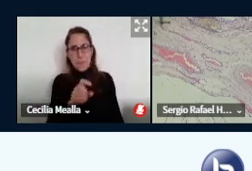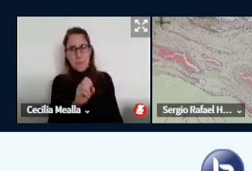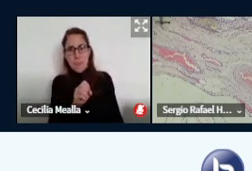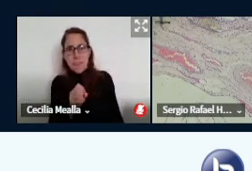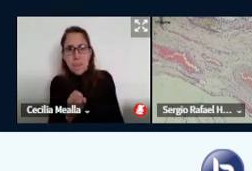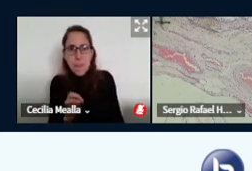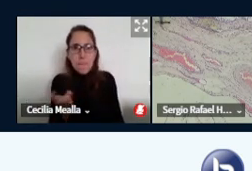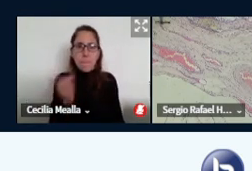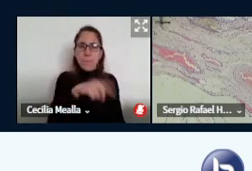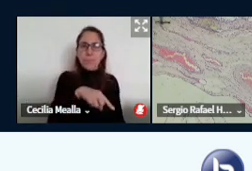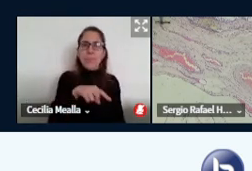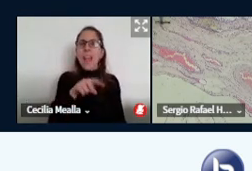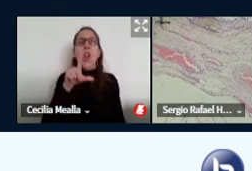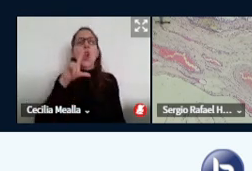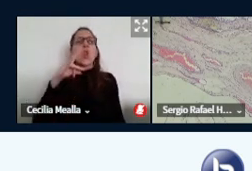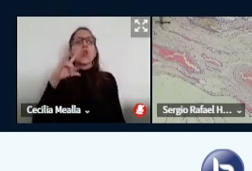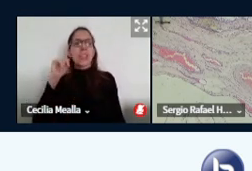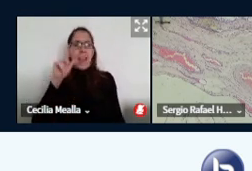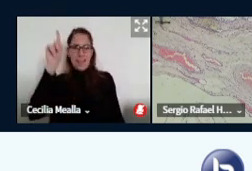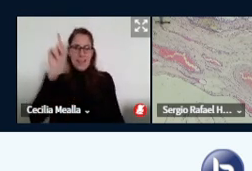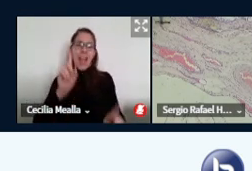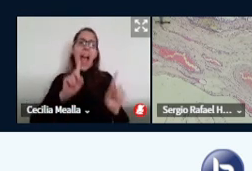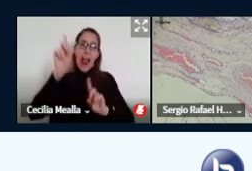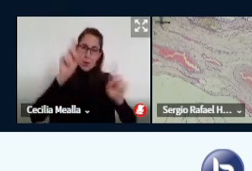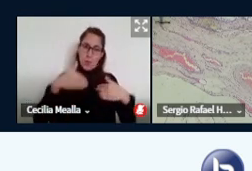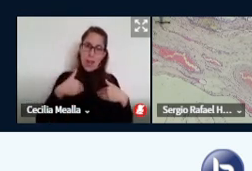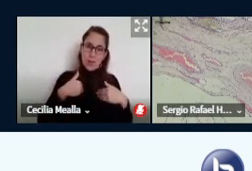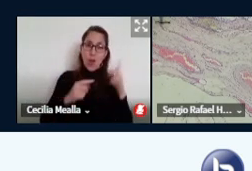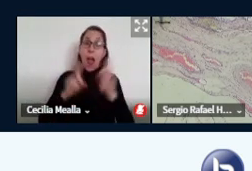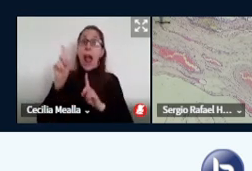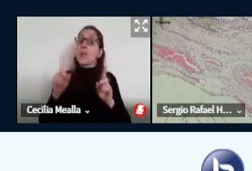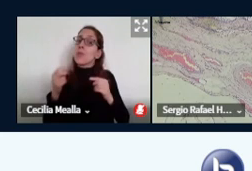tienen Y de la de mí? la arteria no te puedo revelar.